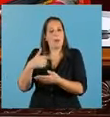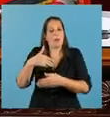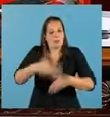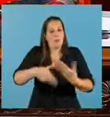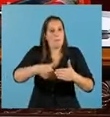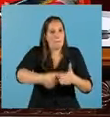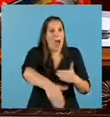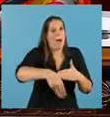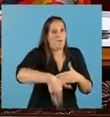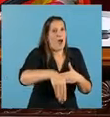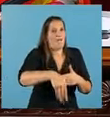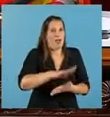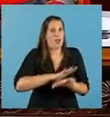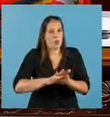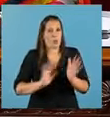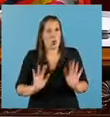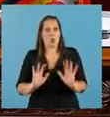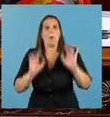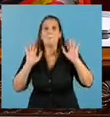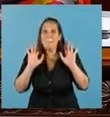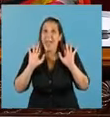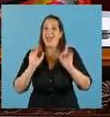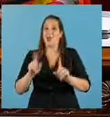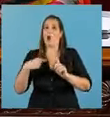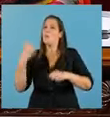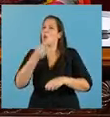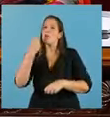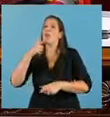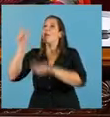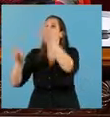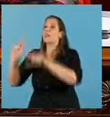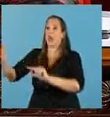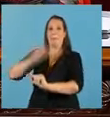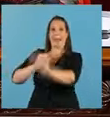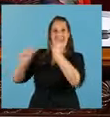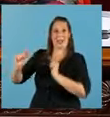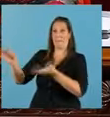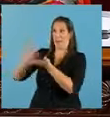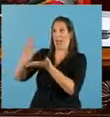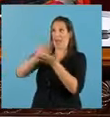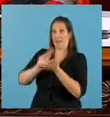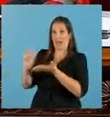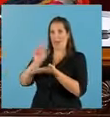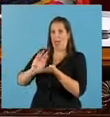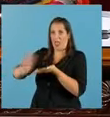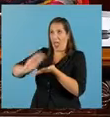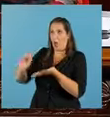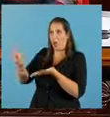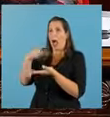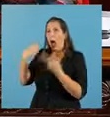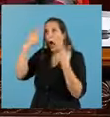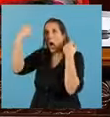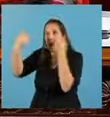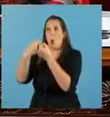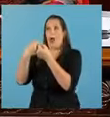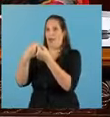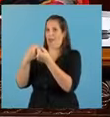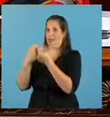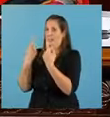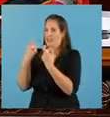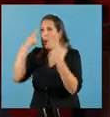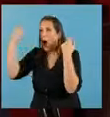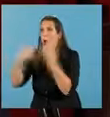más importante es que el acuerdo al que lleguemos con los acreedores sea sostenible. Necesitamos un acuerdo que le permita a Argentina ponerse